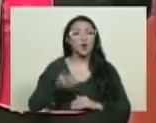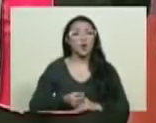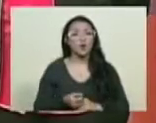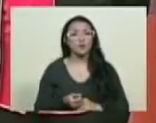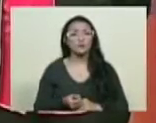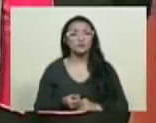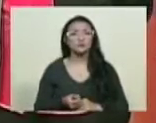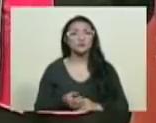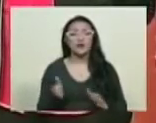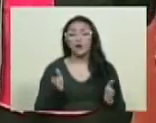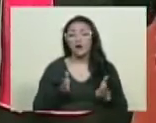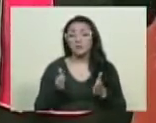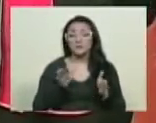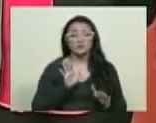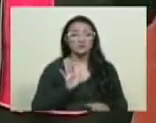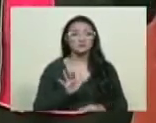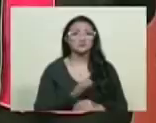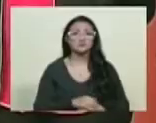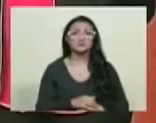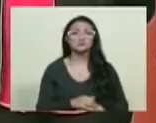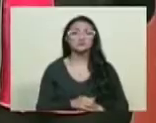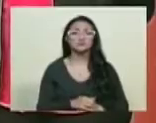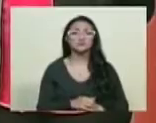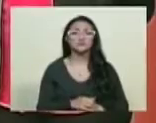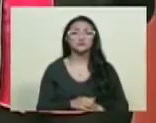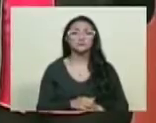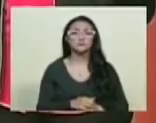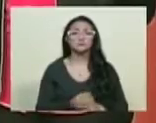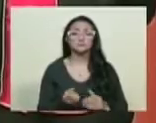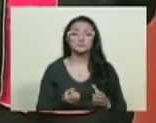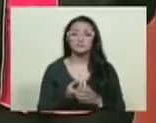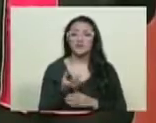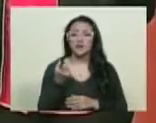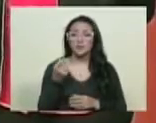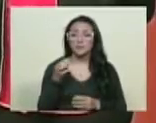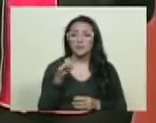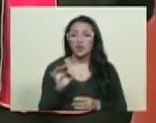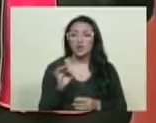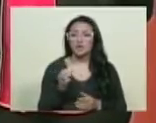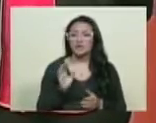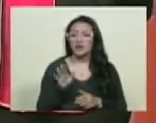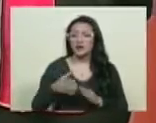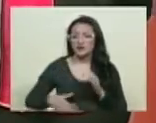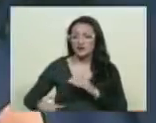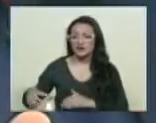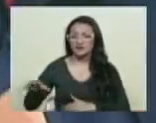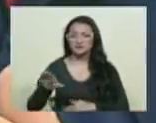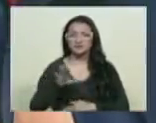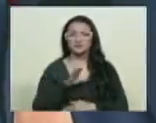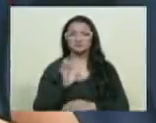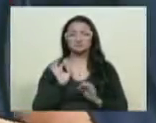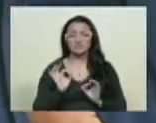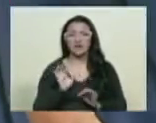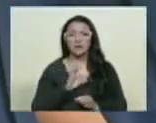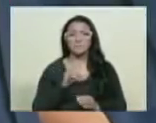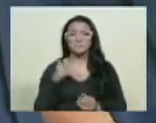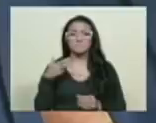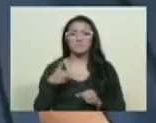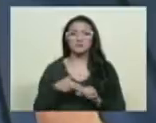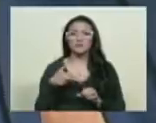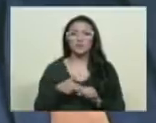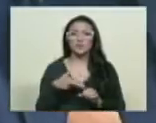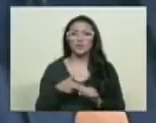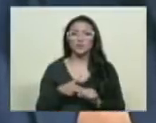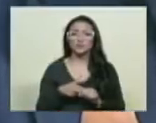camino que hemos tomado de crear una cripto moneda con respaldo en la riqueza de las reservas certificadas de petróleo de las